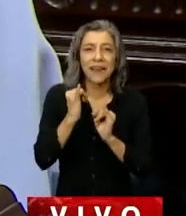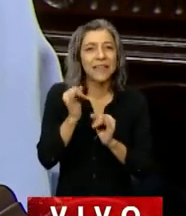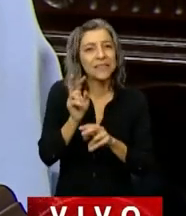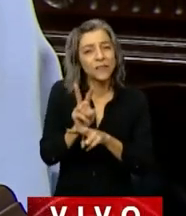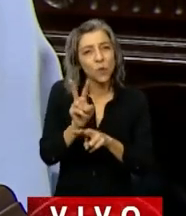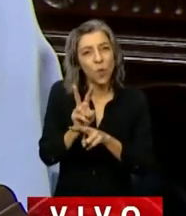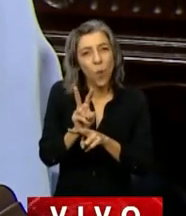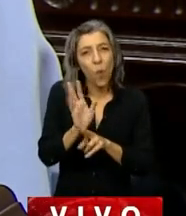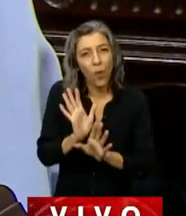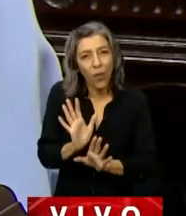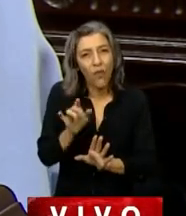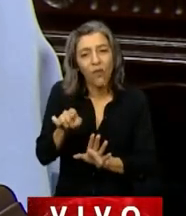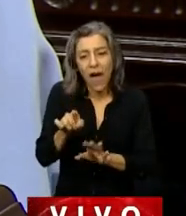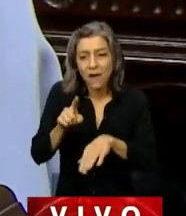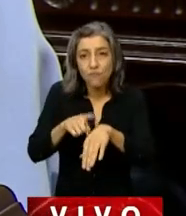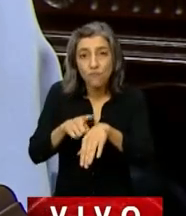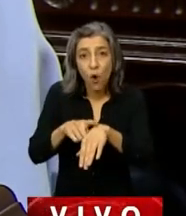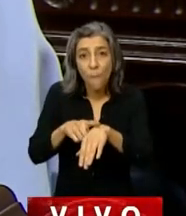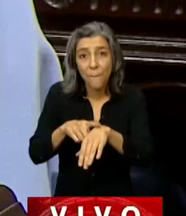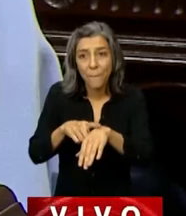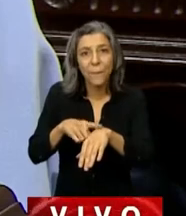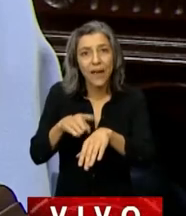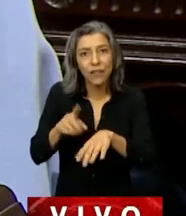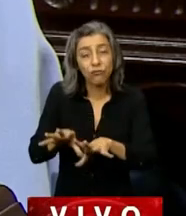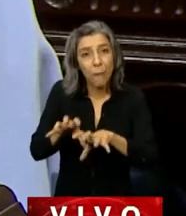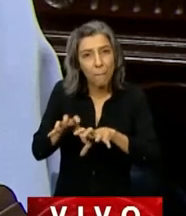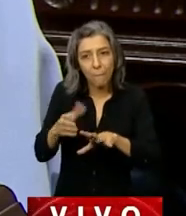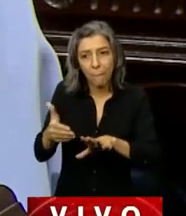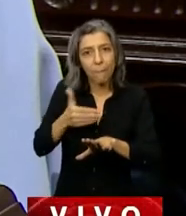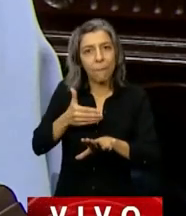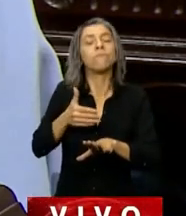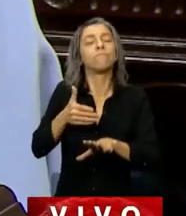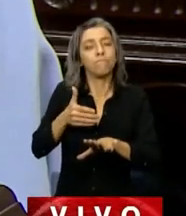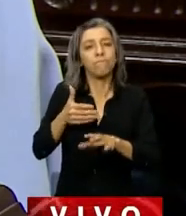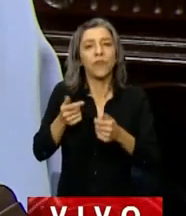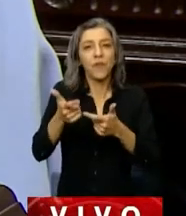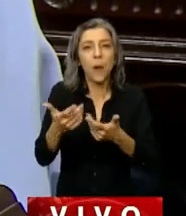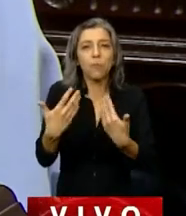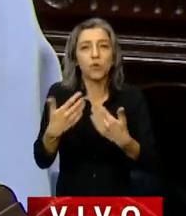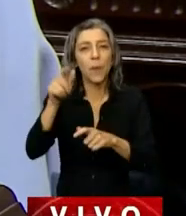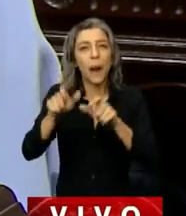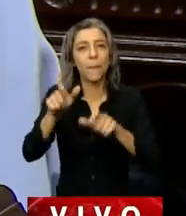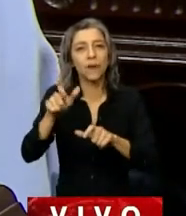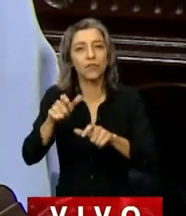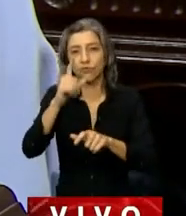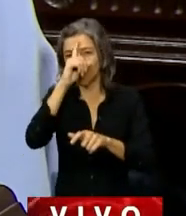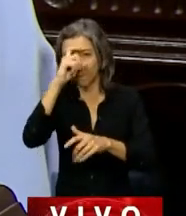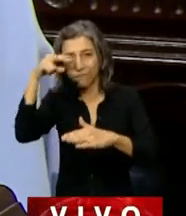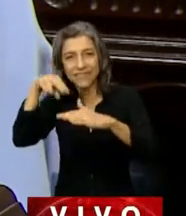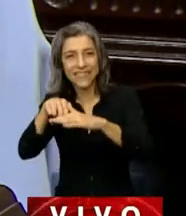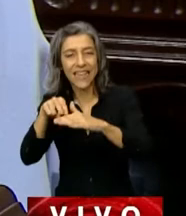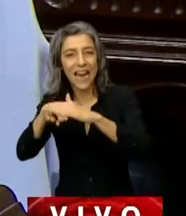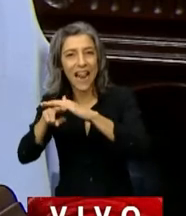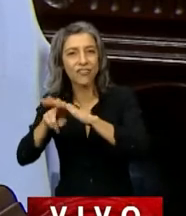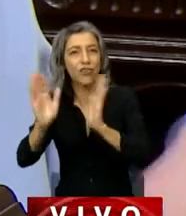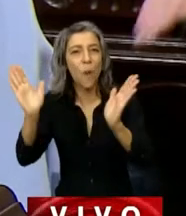tomado eficazmente etapa temprana evita hospitalizaciones innecesarias y el uso de servicios